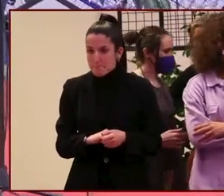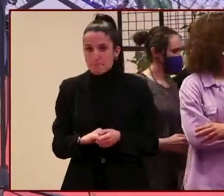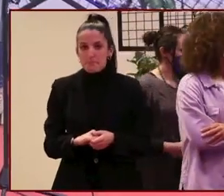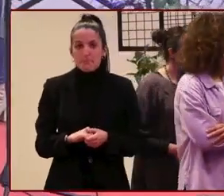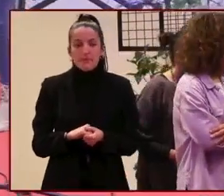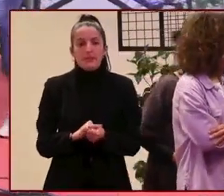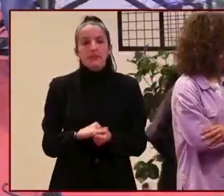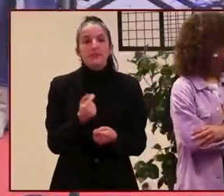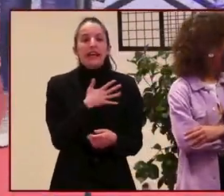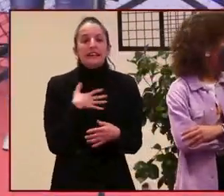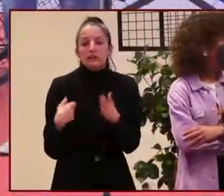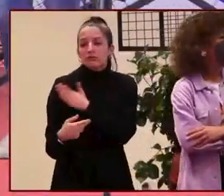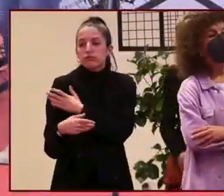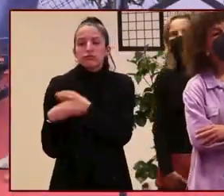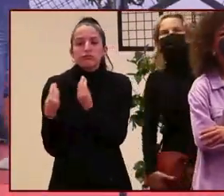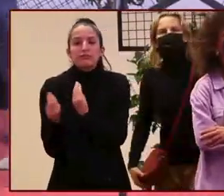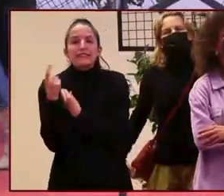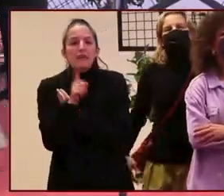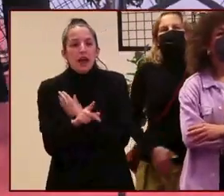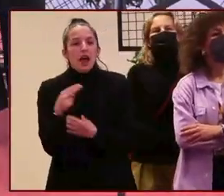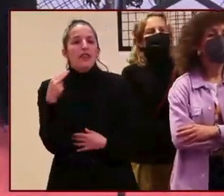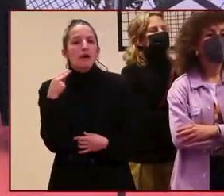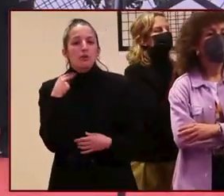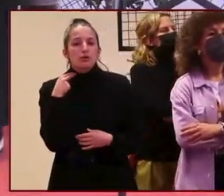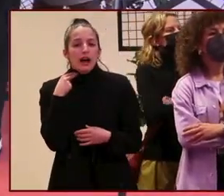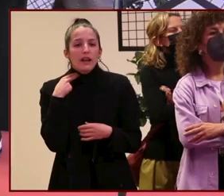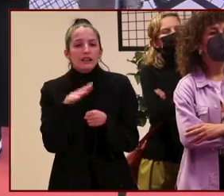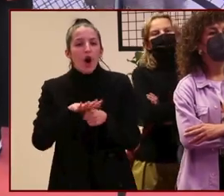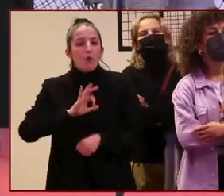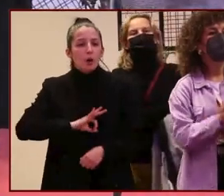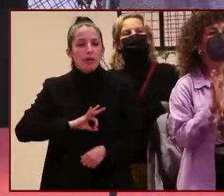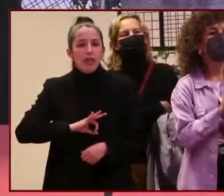quiero que me acompañen a las diputadas provinciales